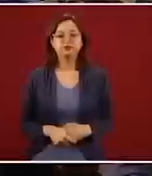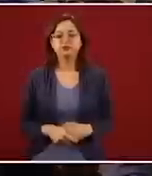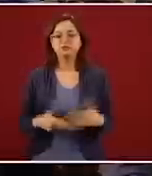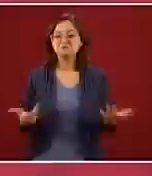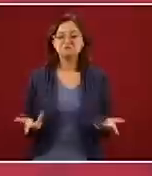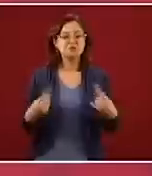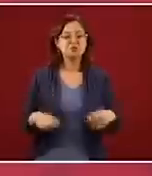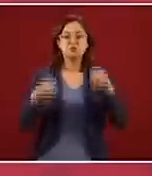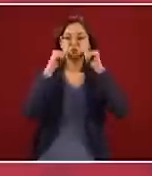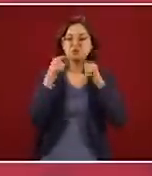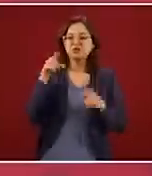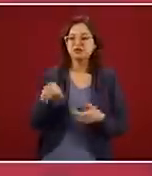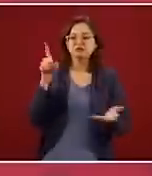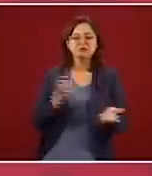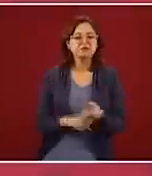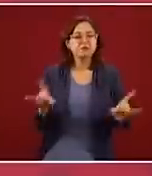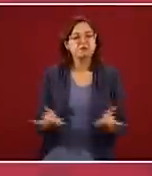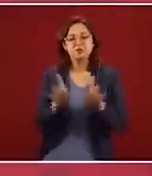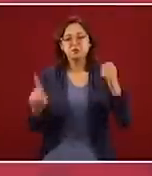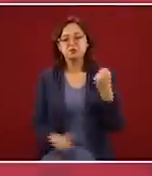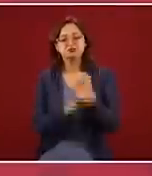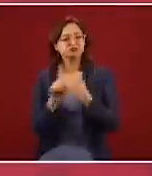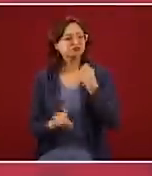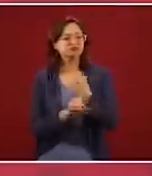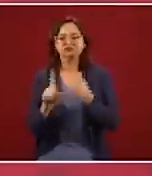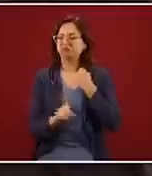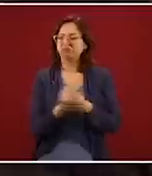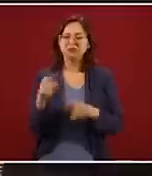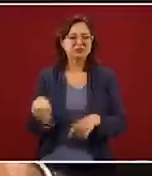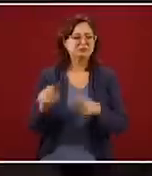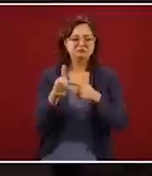problemas que se han presentado. Sigue